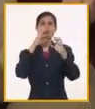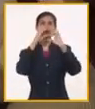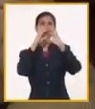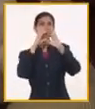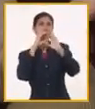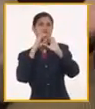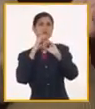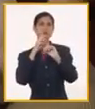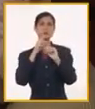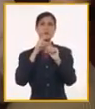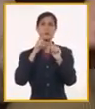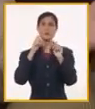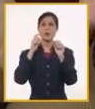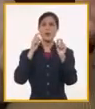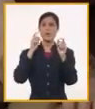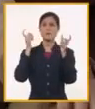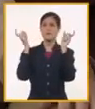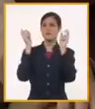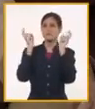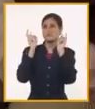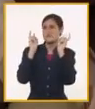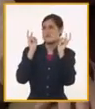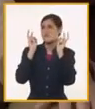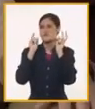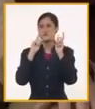ruidos. Yo creía que lo que estaba soñando,